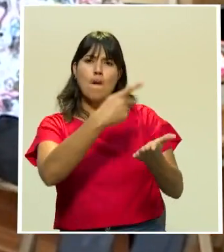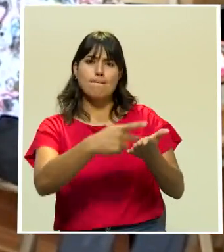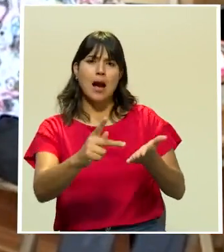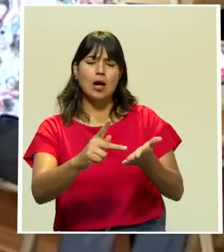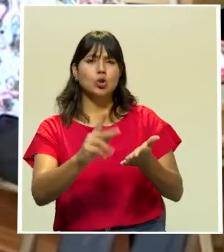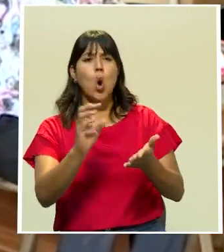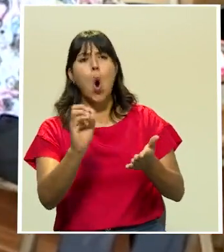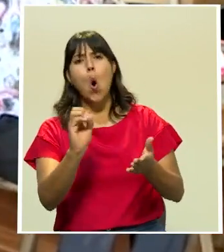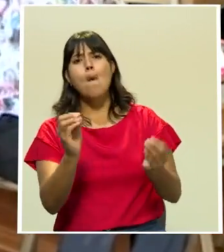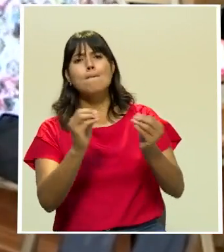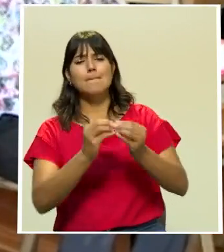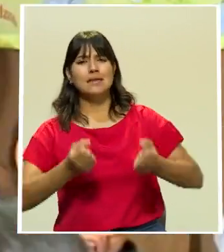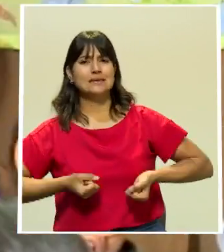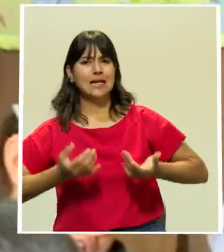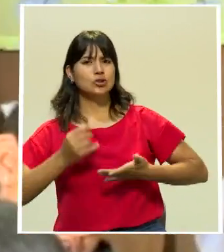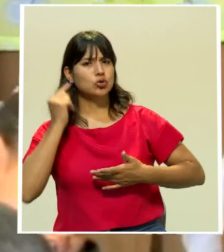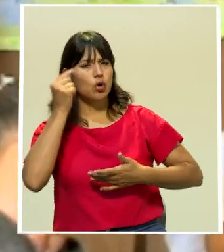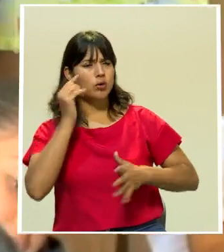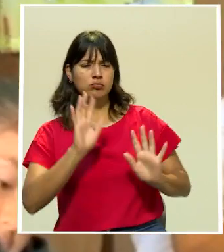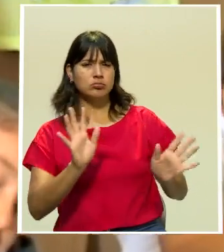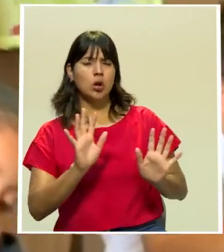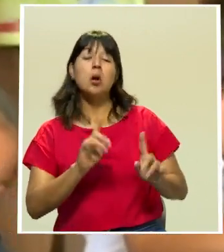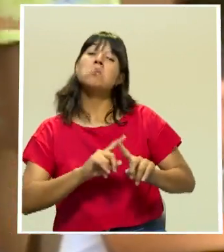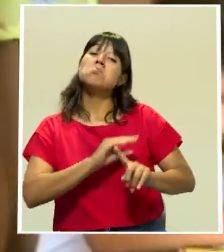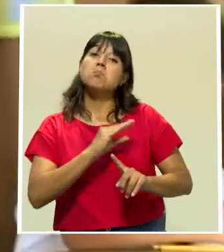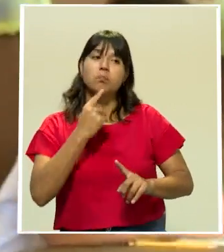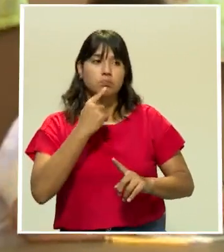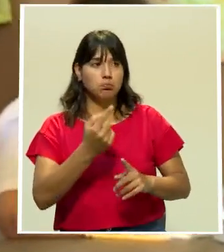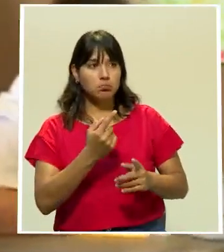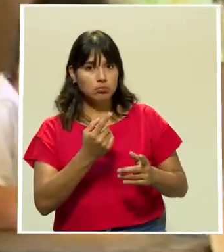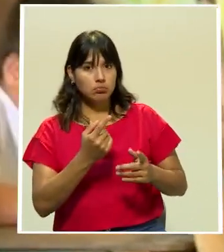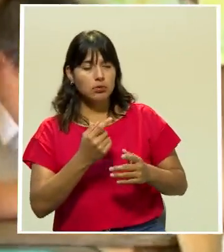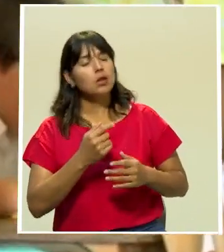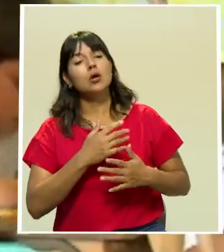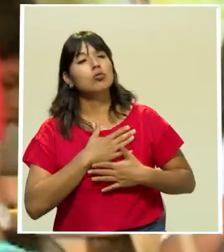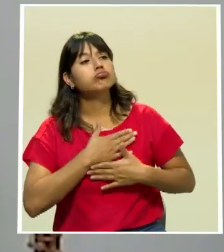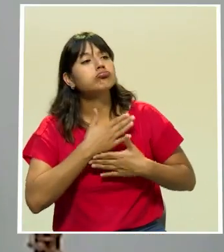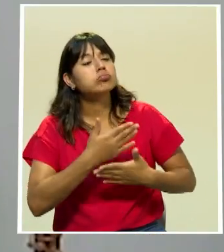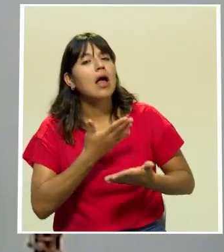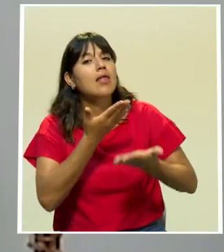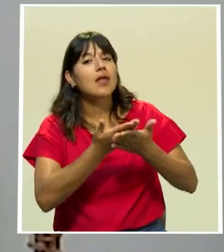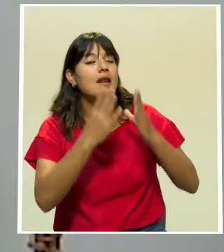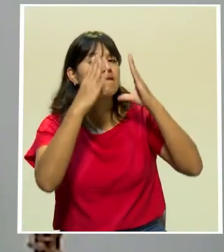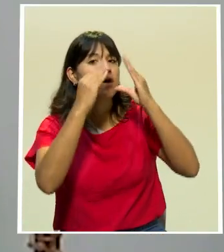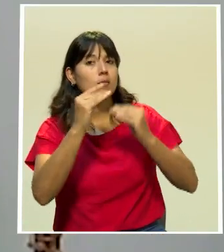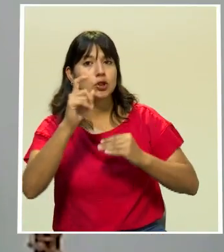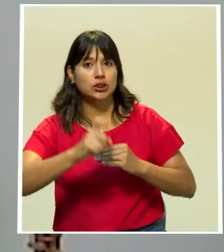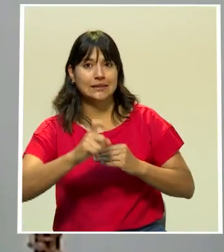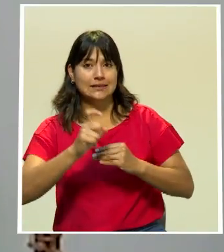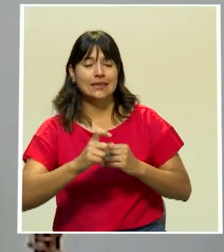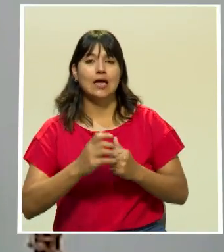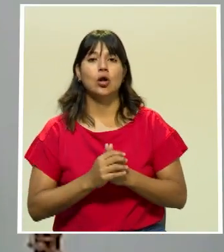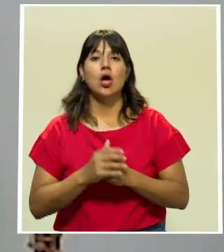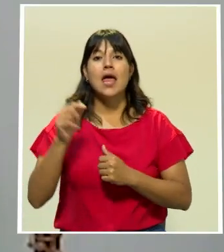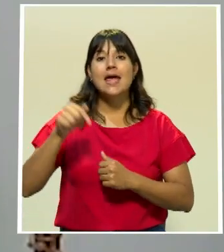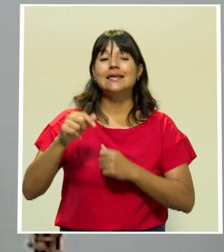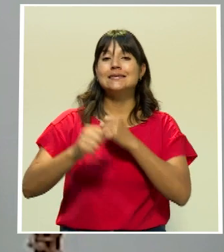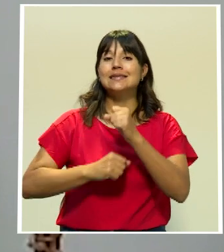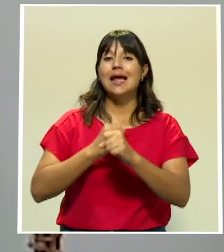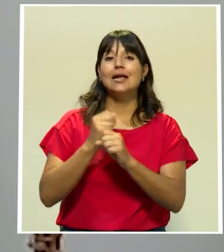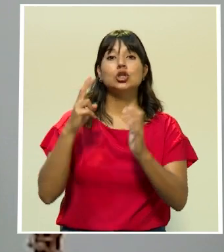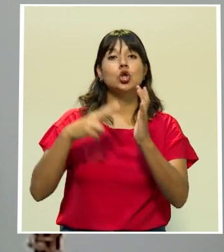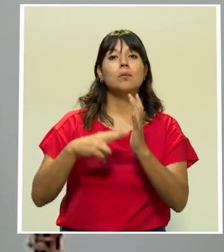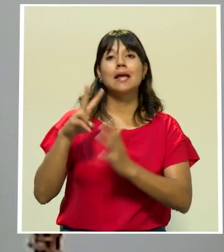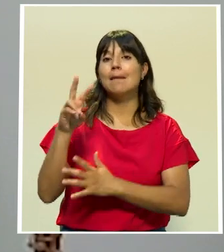Estado. Agregó que queda a las órdenes de las autoridades para brindar la información respectiva. Para esta versión 2020 no se incluyeron